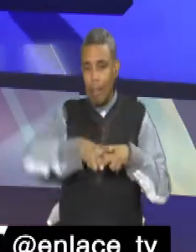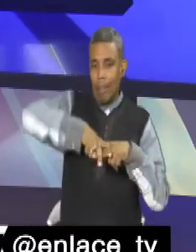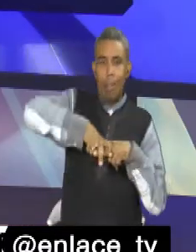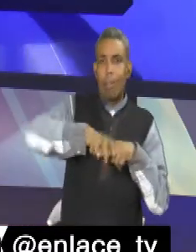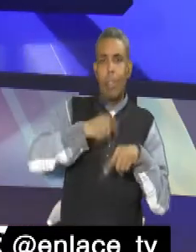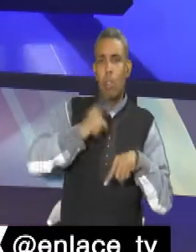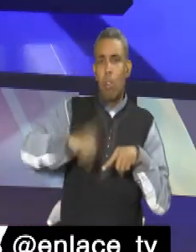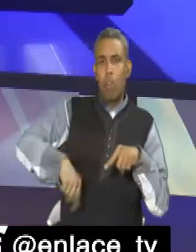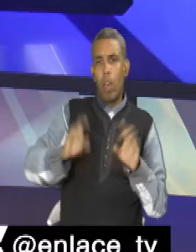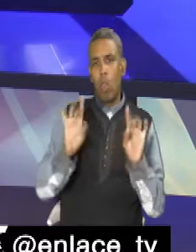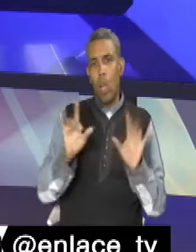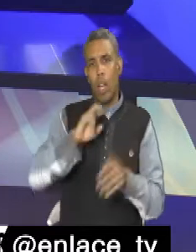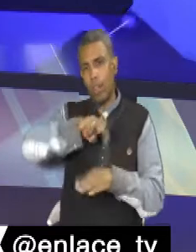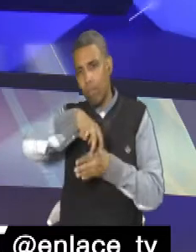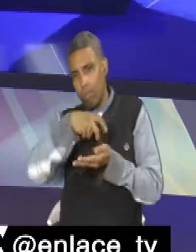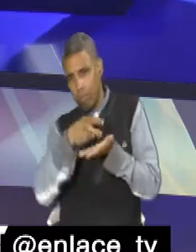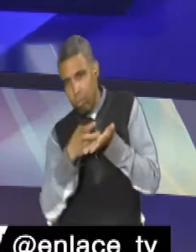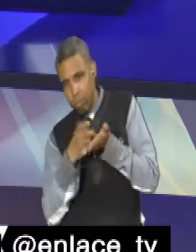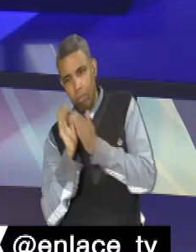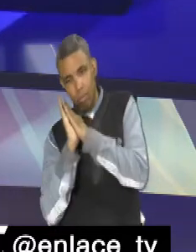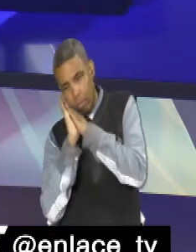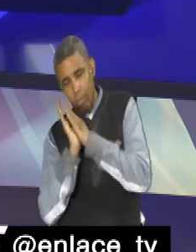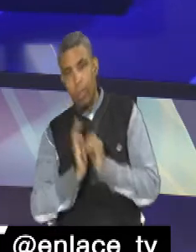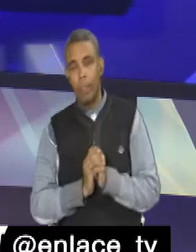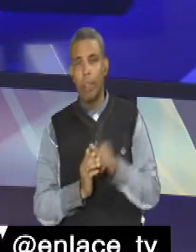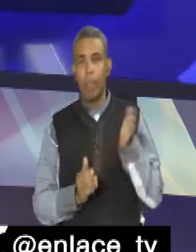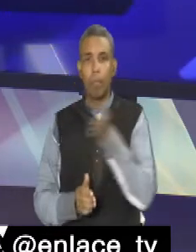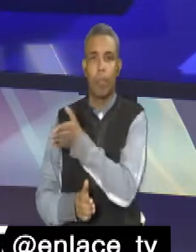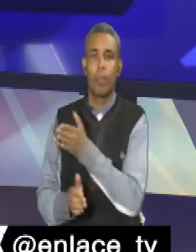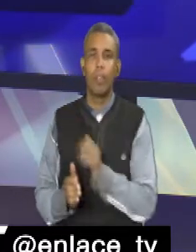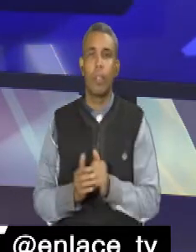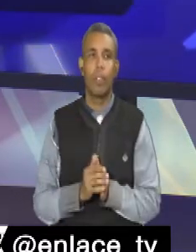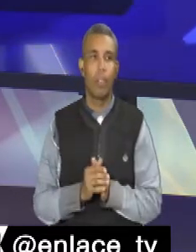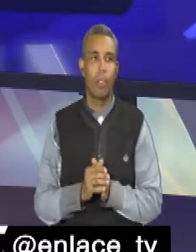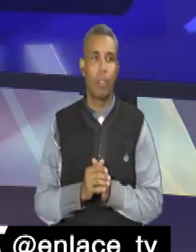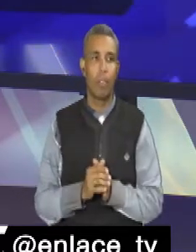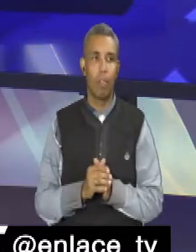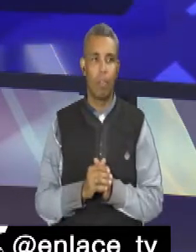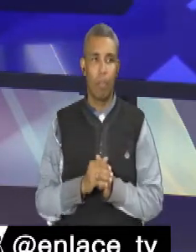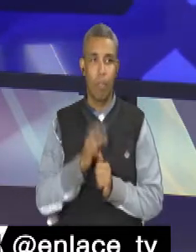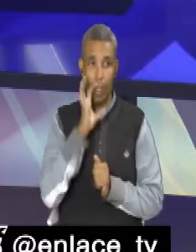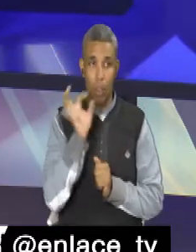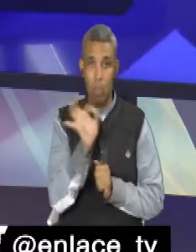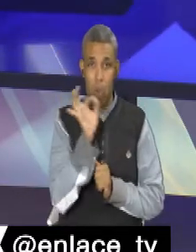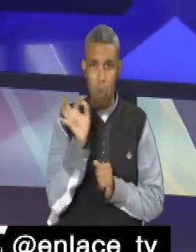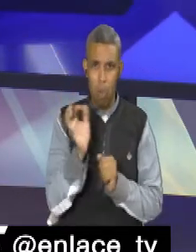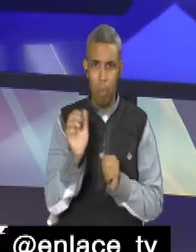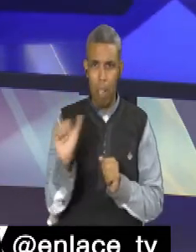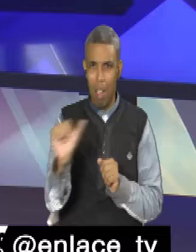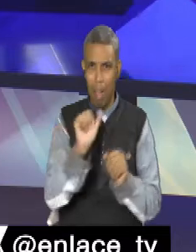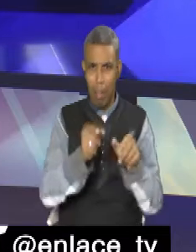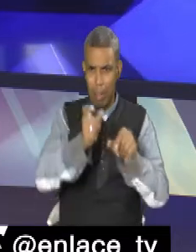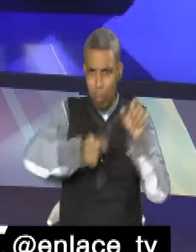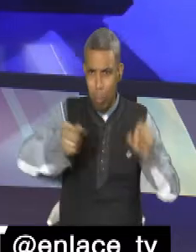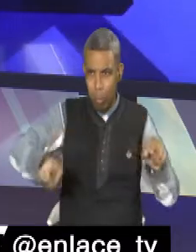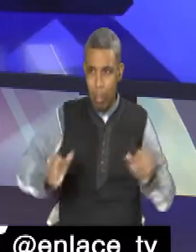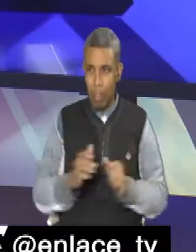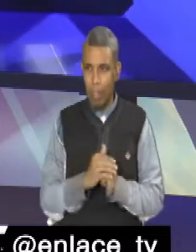10 ciudadanos se le midieron a la tarea de ser policías por un día. Con esta actividad, estos hombres y mujeres se convirtieron en afianzar los lazos con la comunidad.